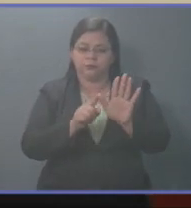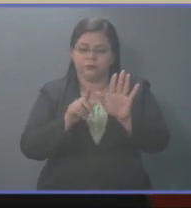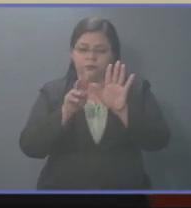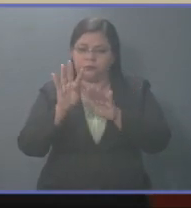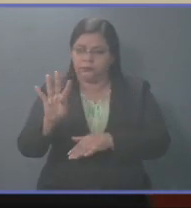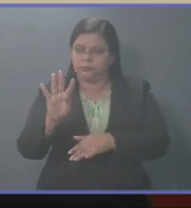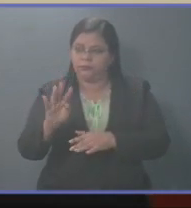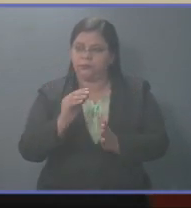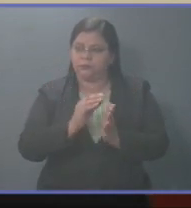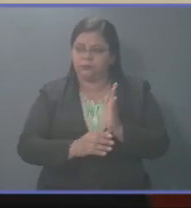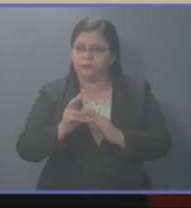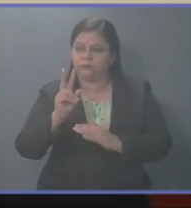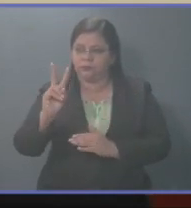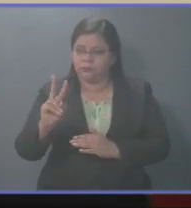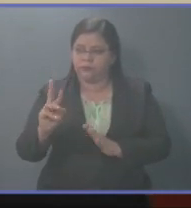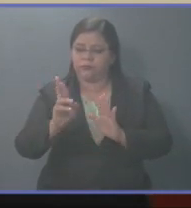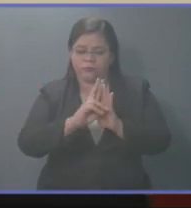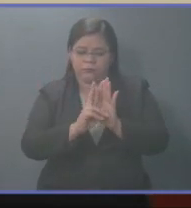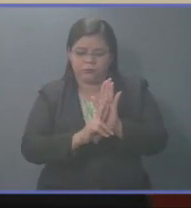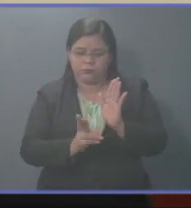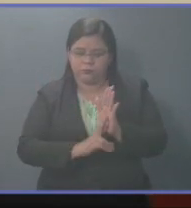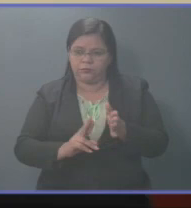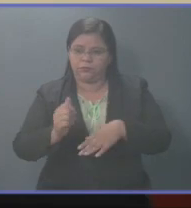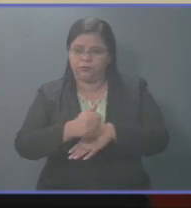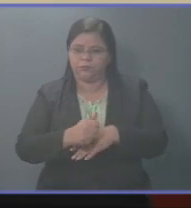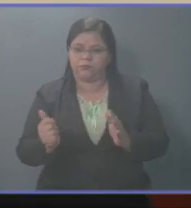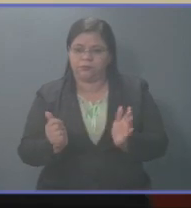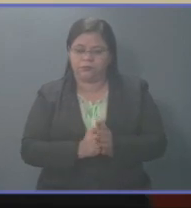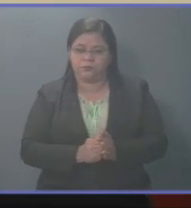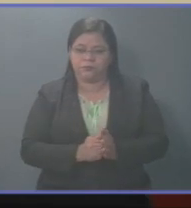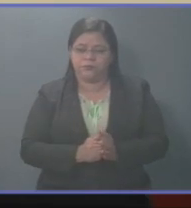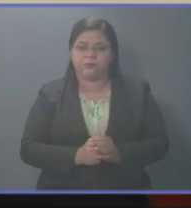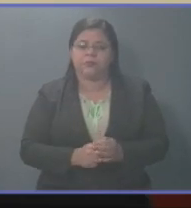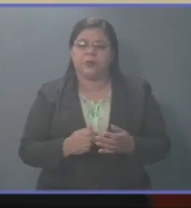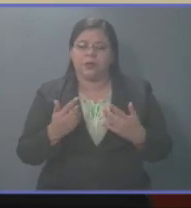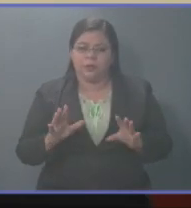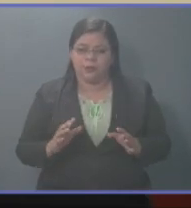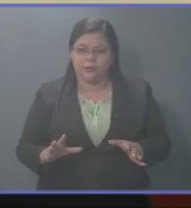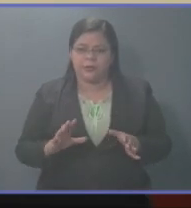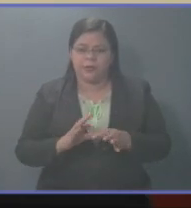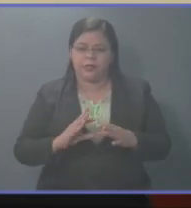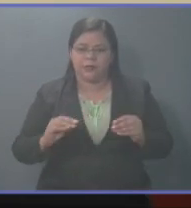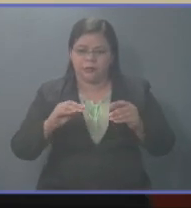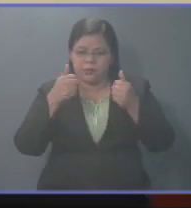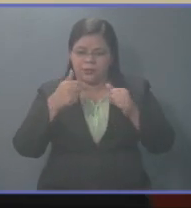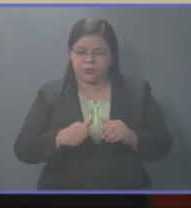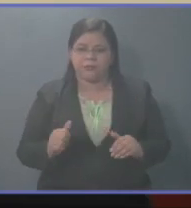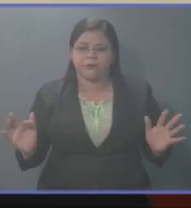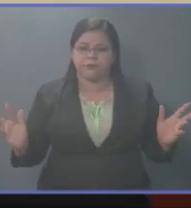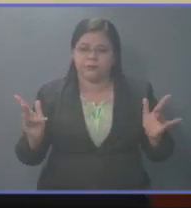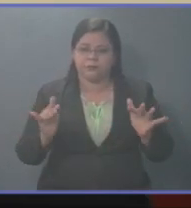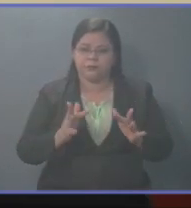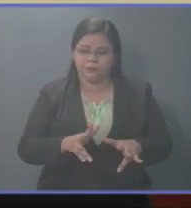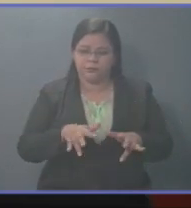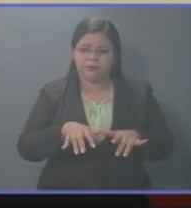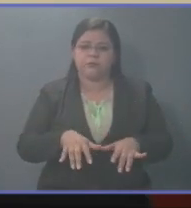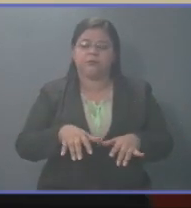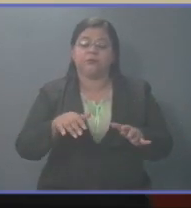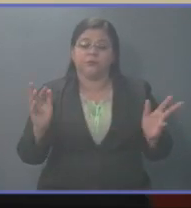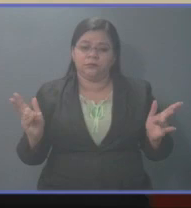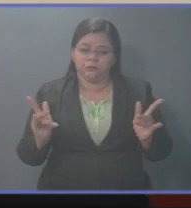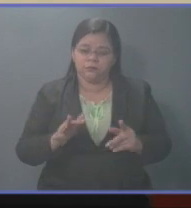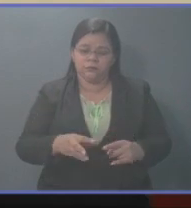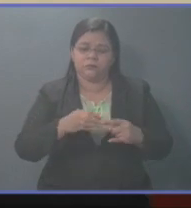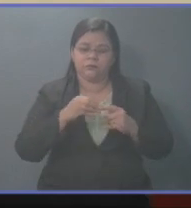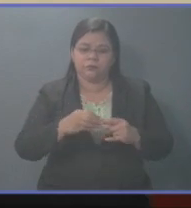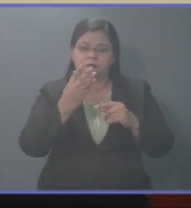64, numeral 2 del Reglamento Interior de la Asamblea Legislativa, lleve a cabo una sesión extraordinaria el